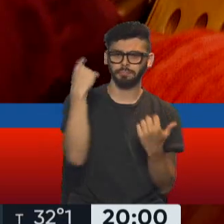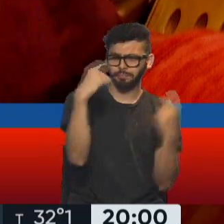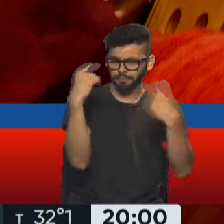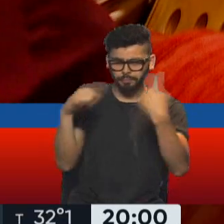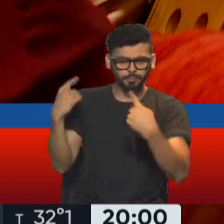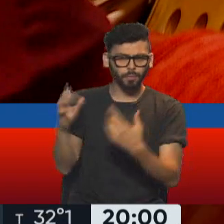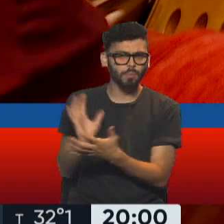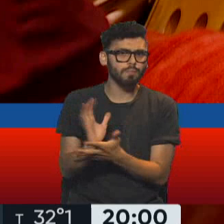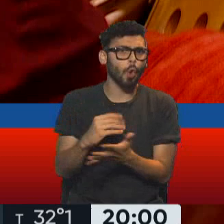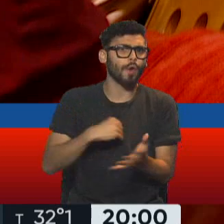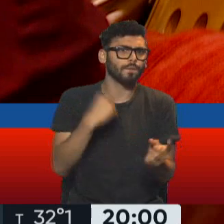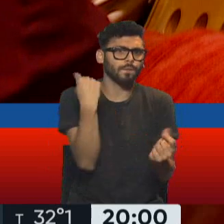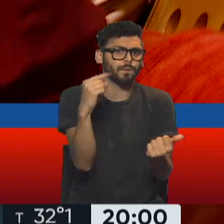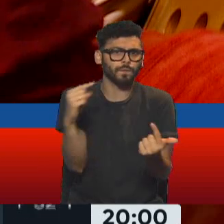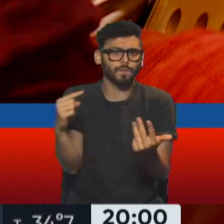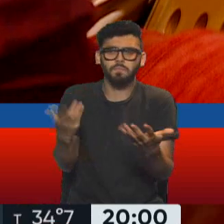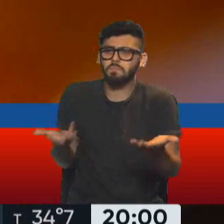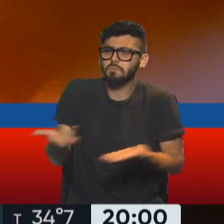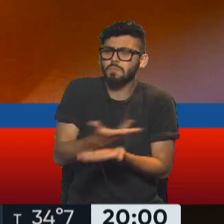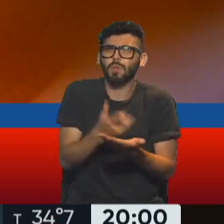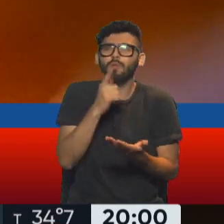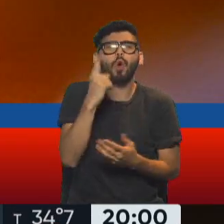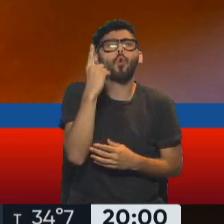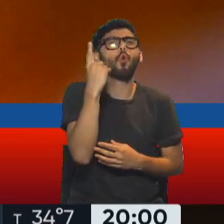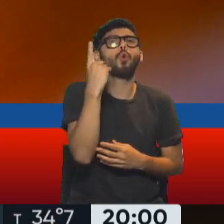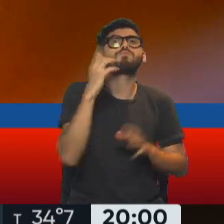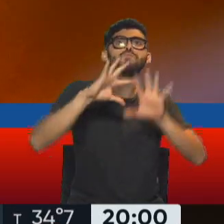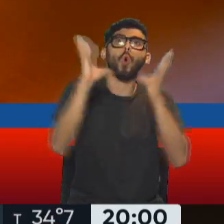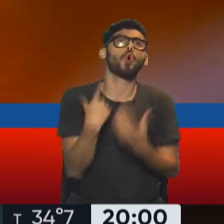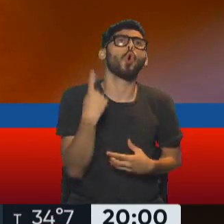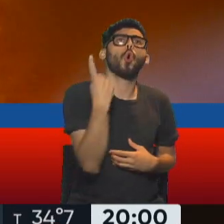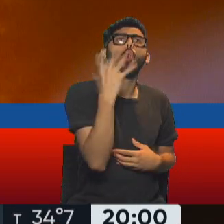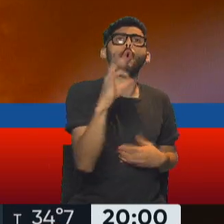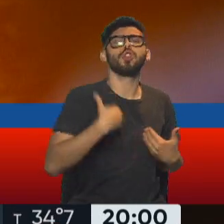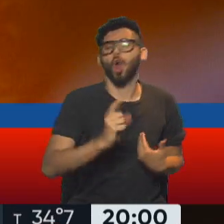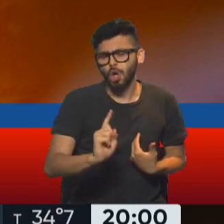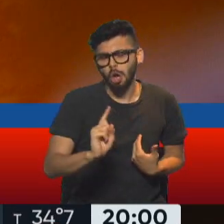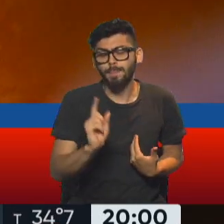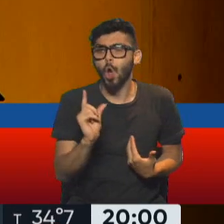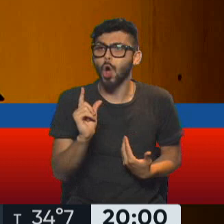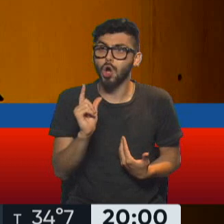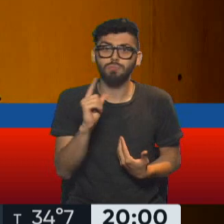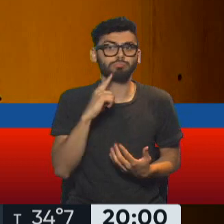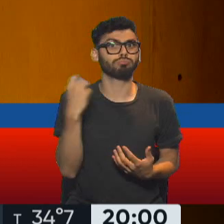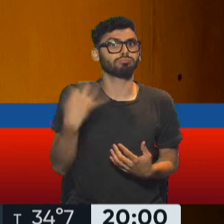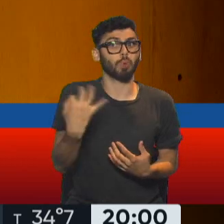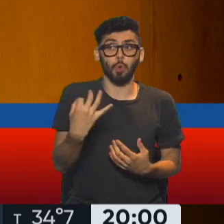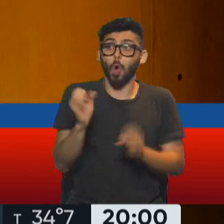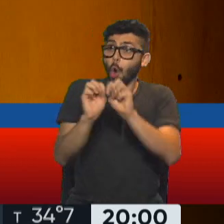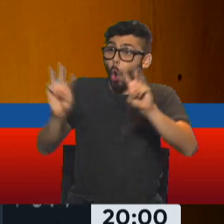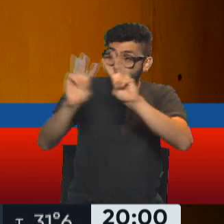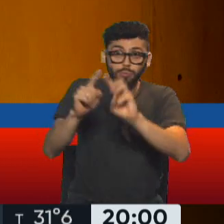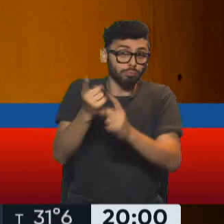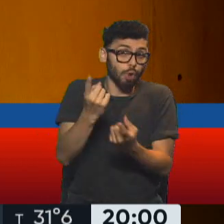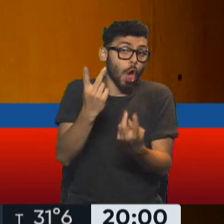confesión de religiosas no sé si es única que es muy importante y naciones unidas- lo así lo reconoce hasta el punto que